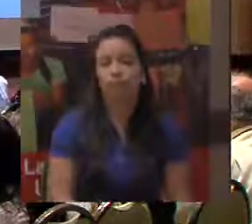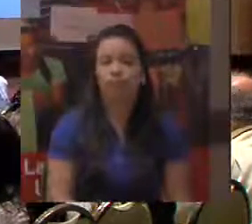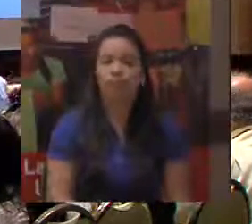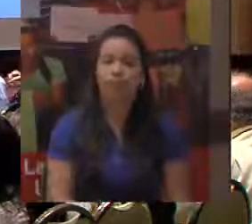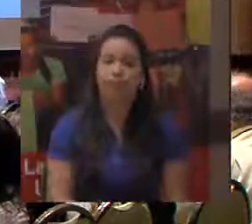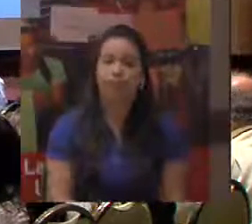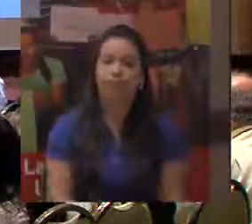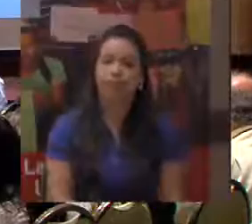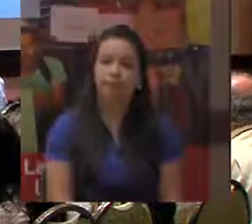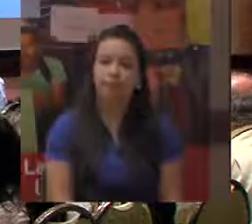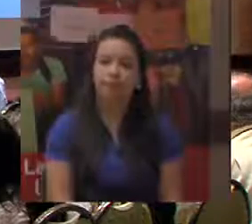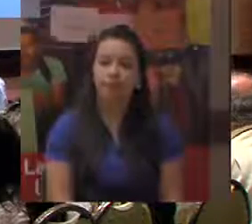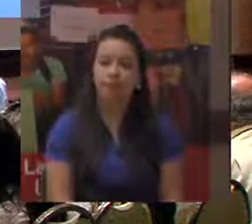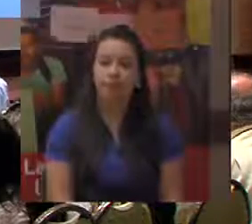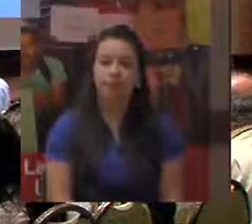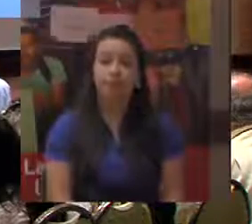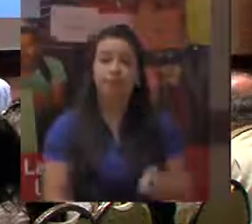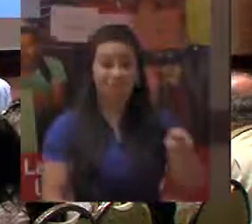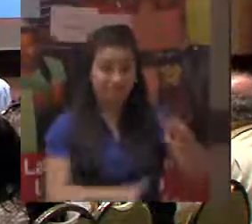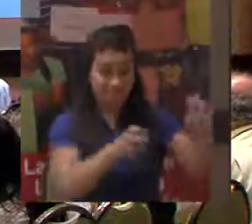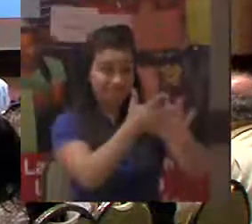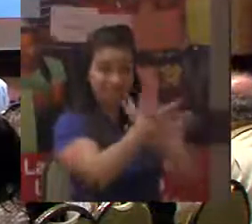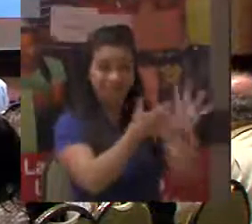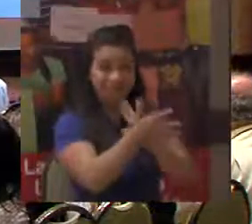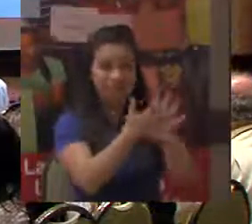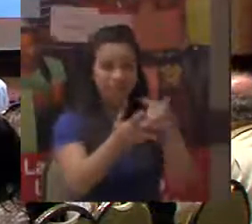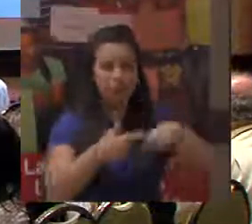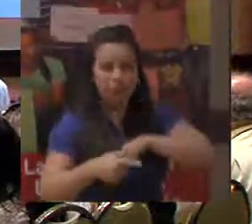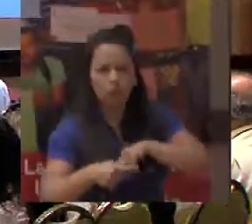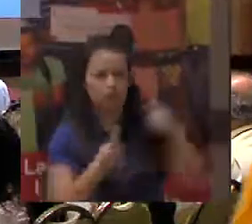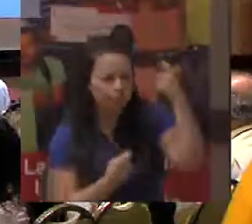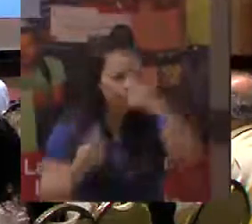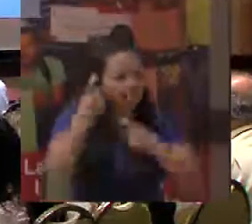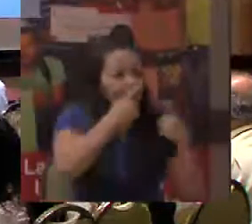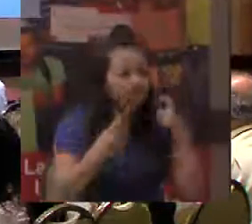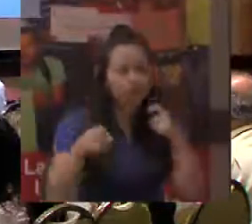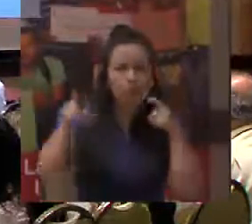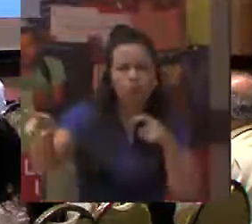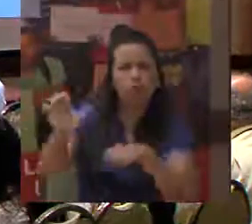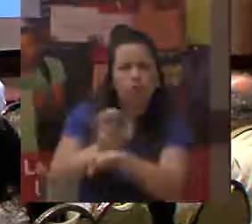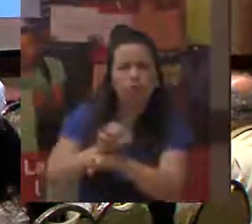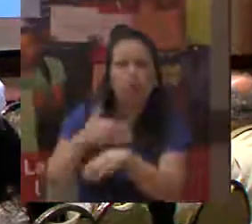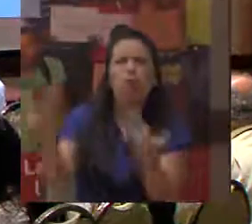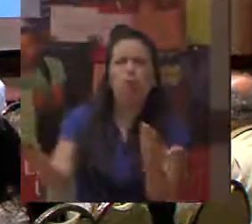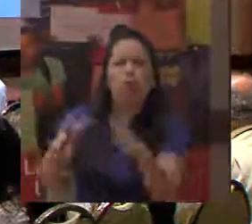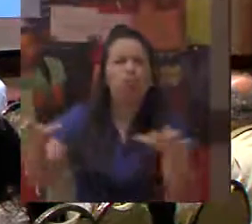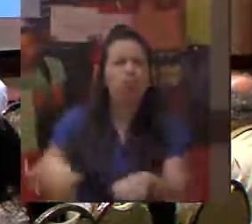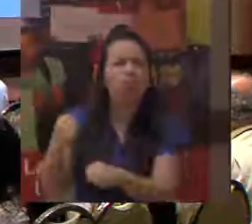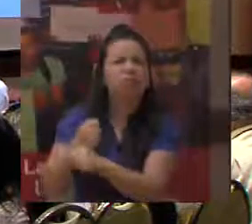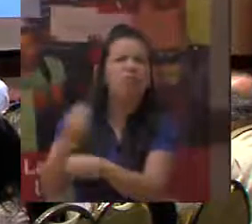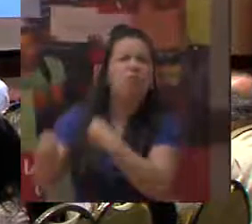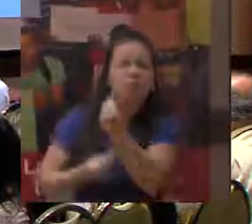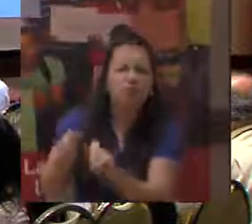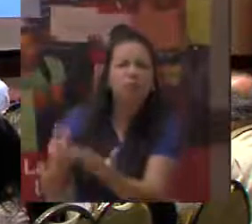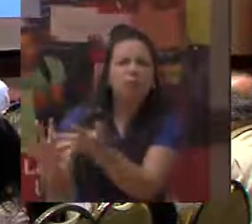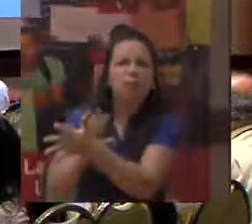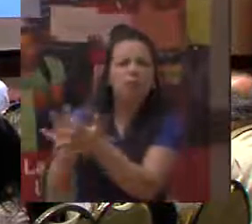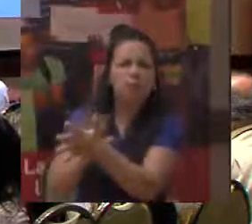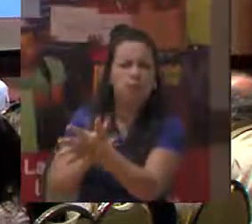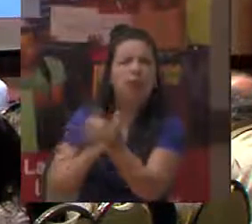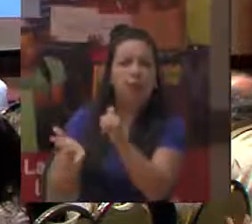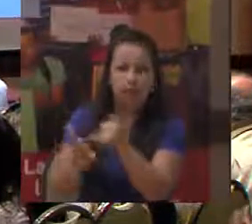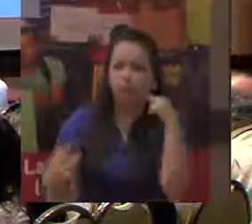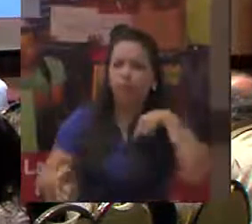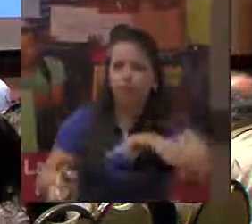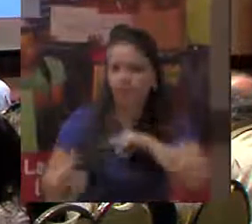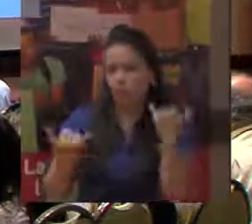Frente a este tema, es importante también conocer cuál es el balance general de la entidad y cuál es el estado de la actividad financiera, económica,